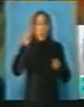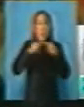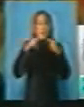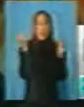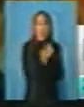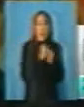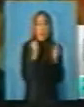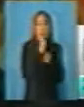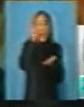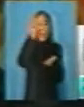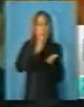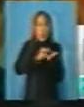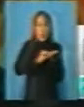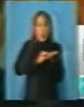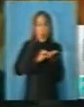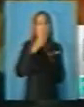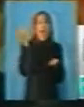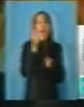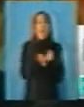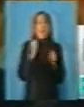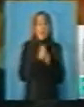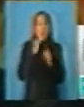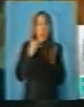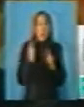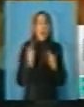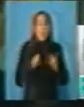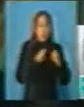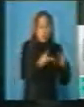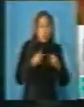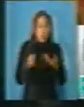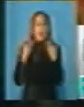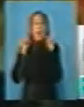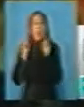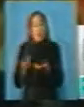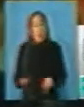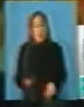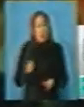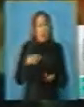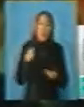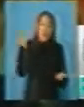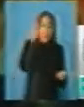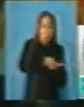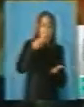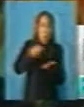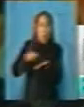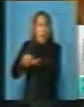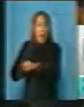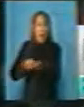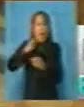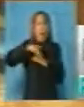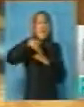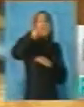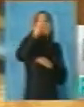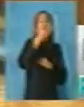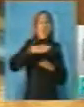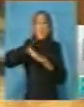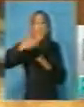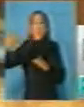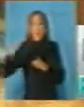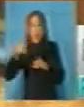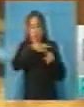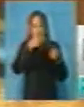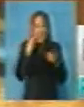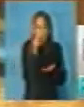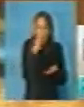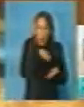de la legislatura para emitir esos títulos. Aparte, hay que cubrir una serie de gastos que están por afuera de ese